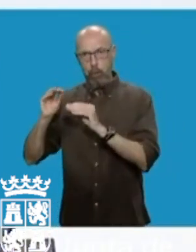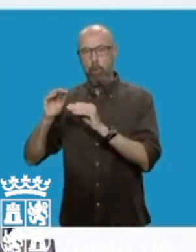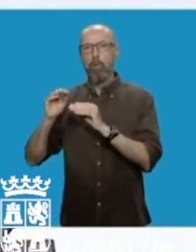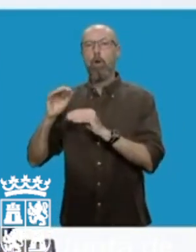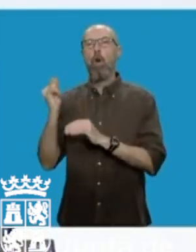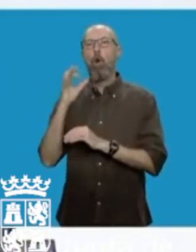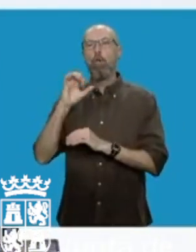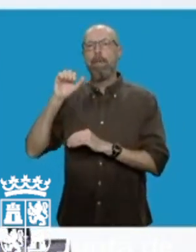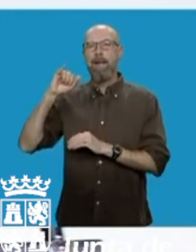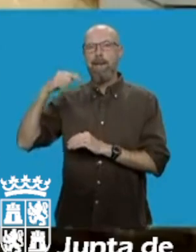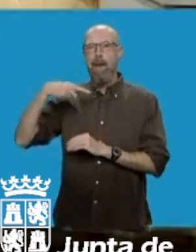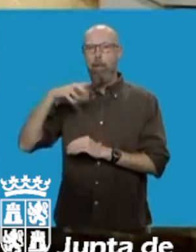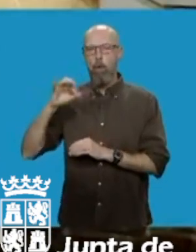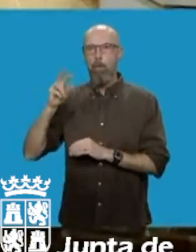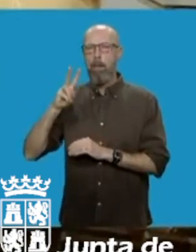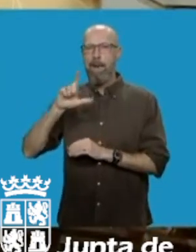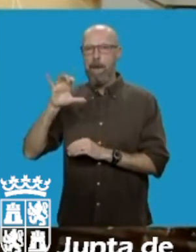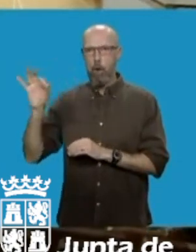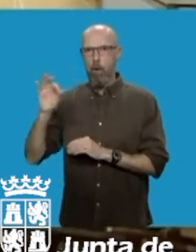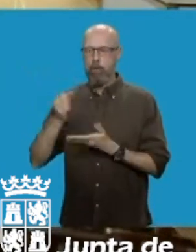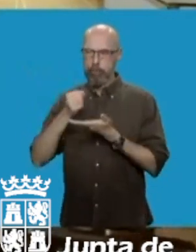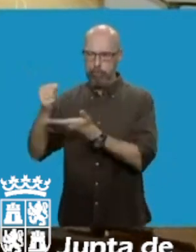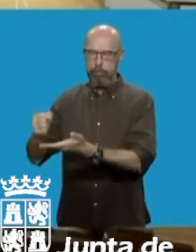Ignacio Vallejo.